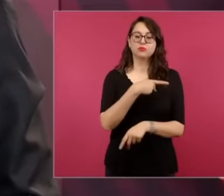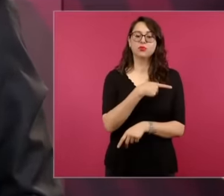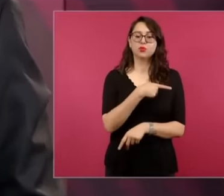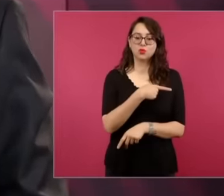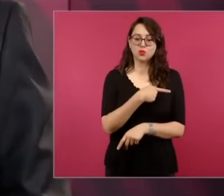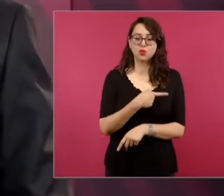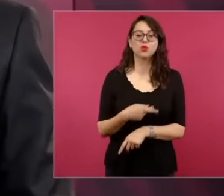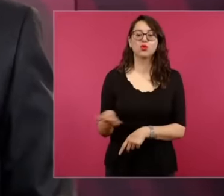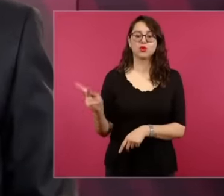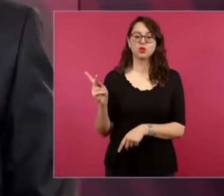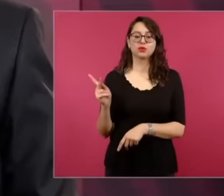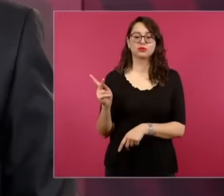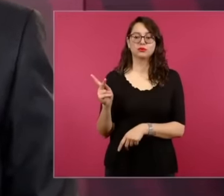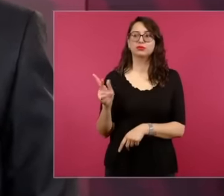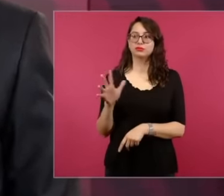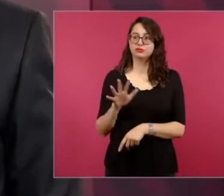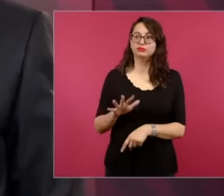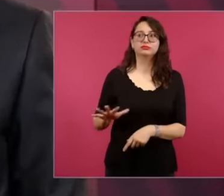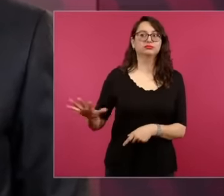Me ayudaron mucho